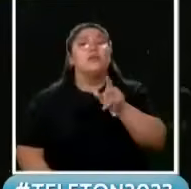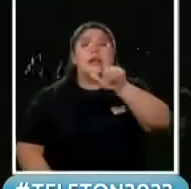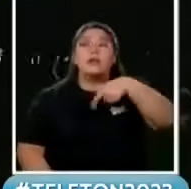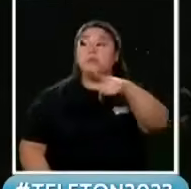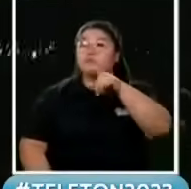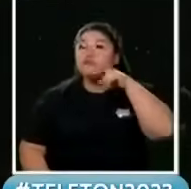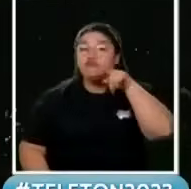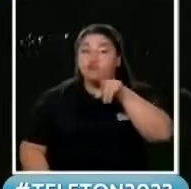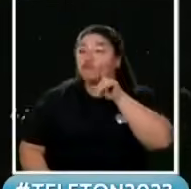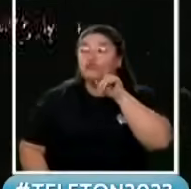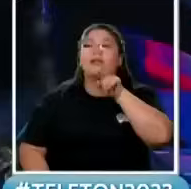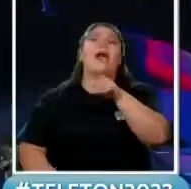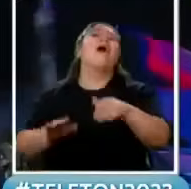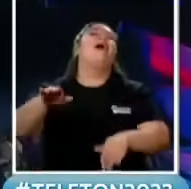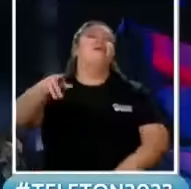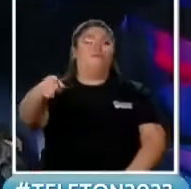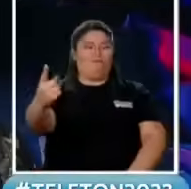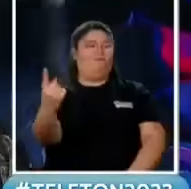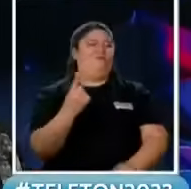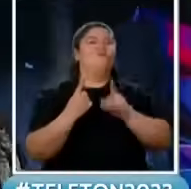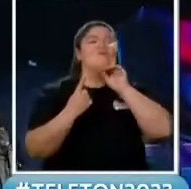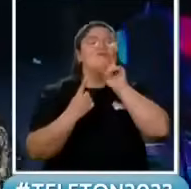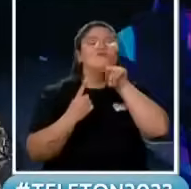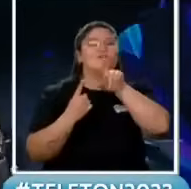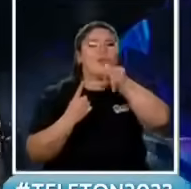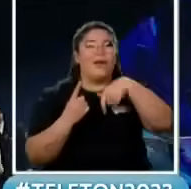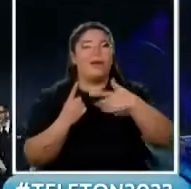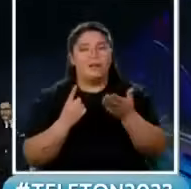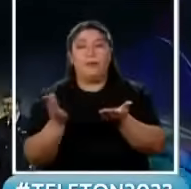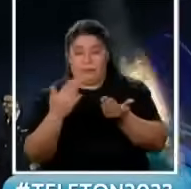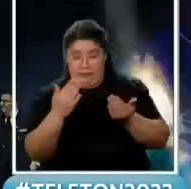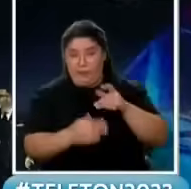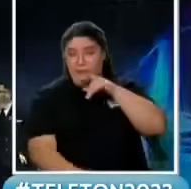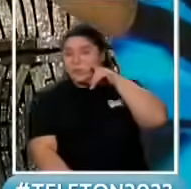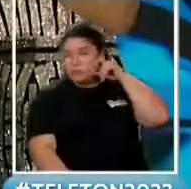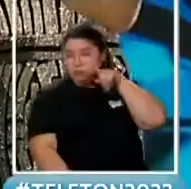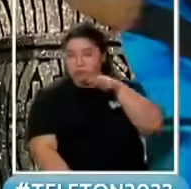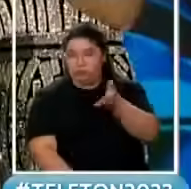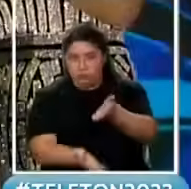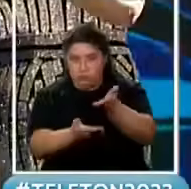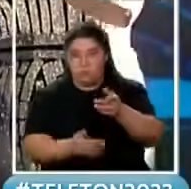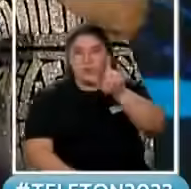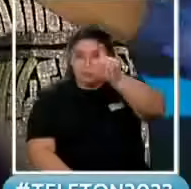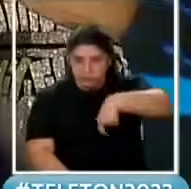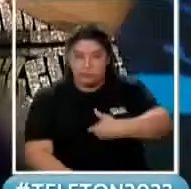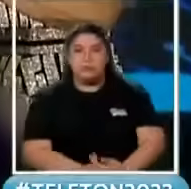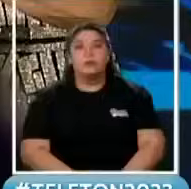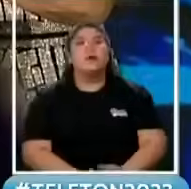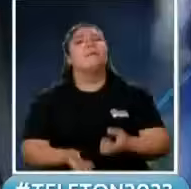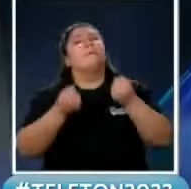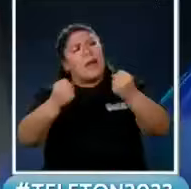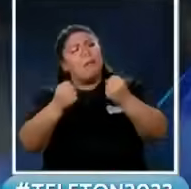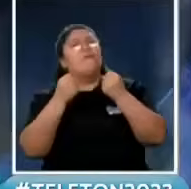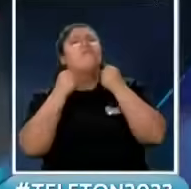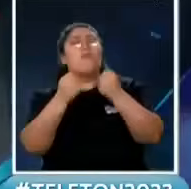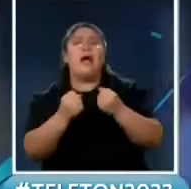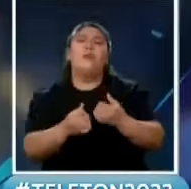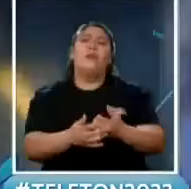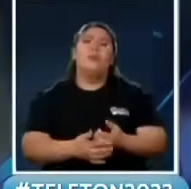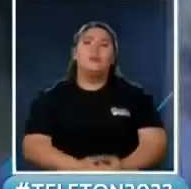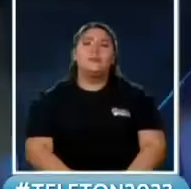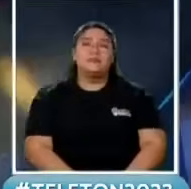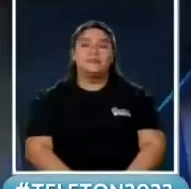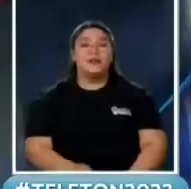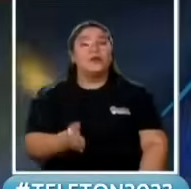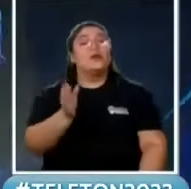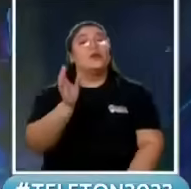Mario! ¡Viene Mario con la tarjeta! ¡Ahí está! ¡Pásala, Mario! ¡Pásala, pásala usted! ¡Vamos, Don Francisco! ¡Vamos, Don Francis! ¡Tenemos